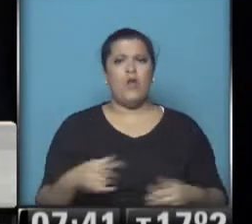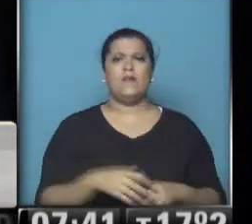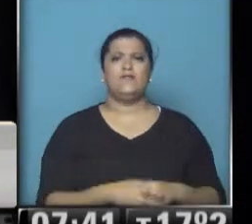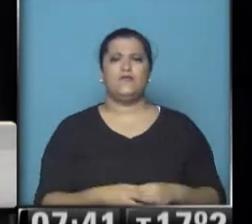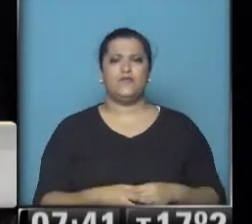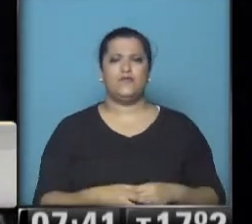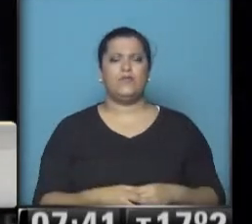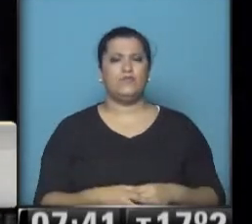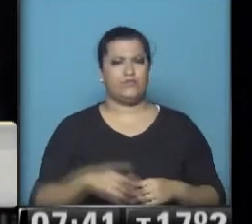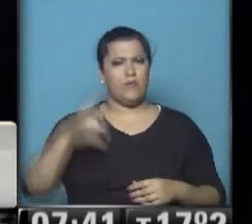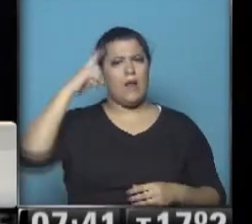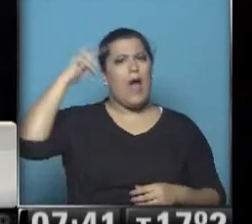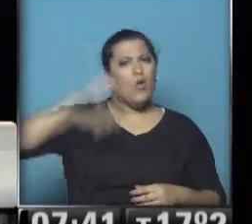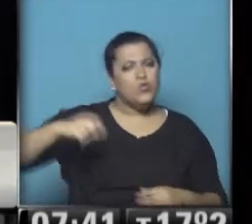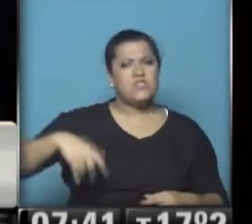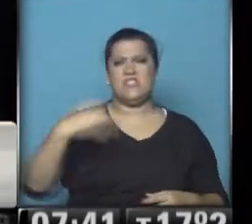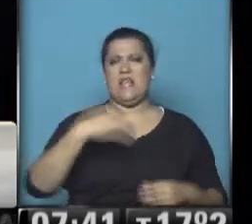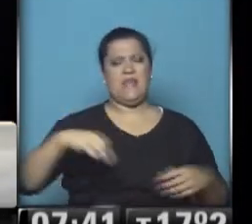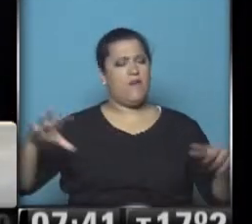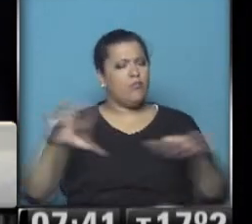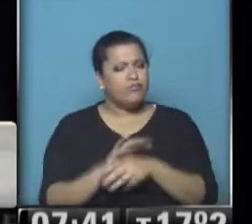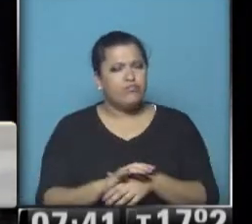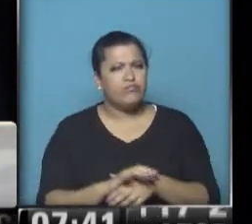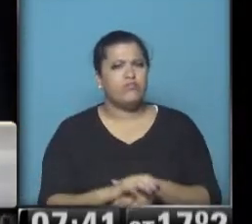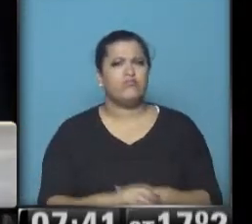a dotar a la justicia de mayor eficacia